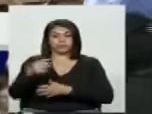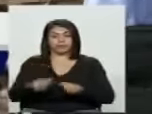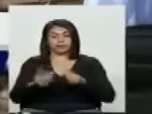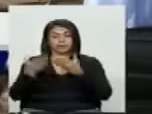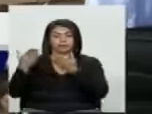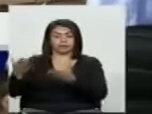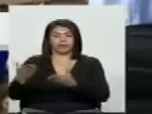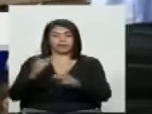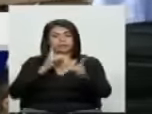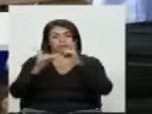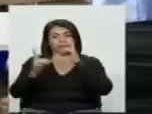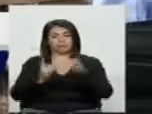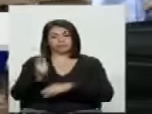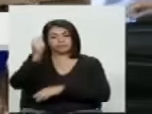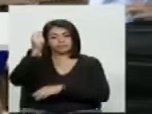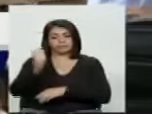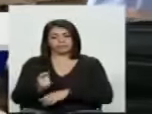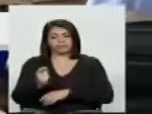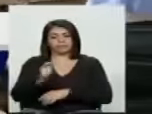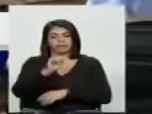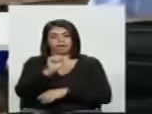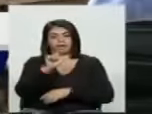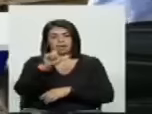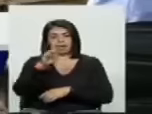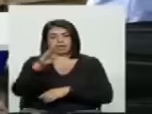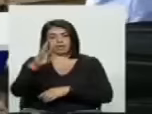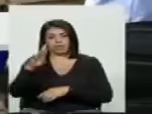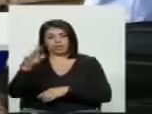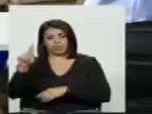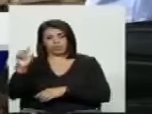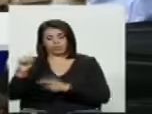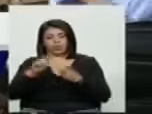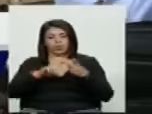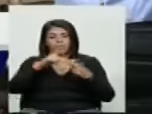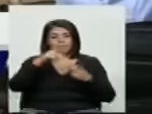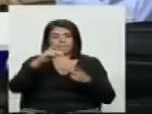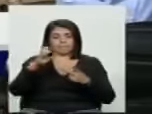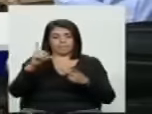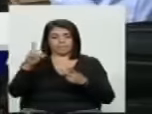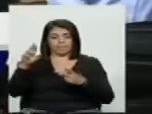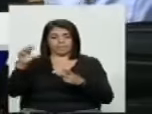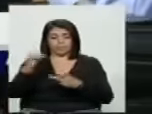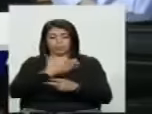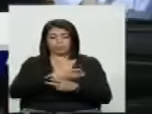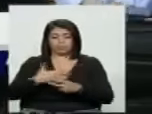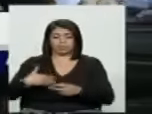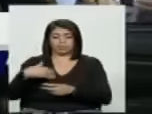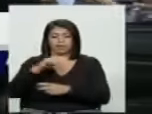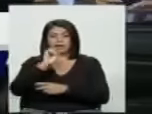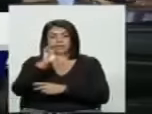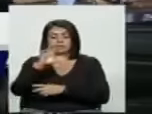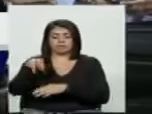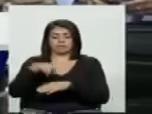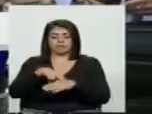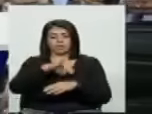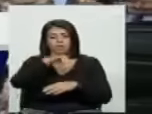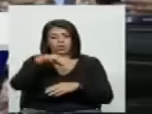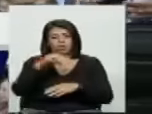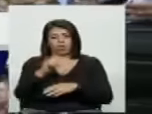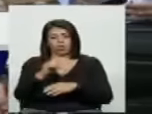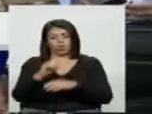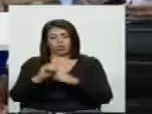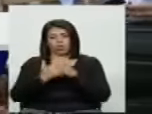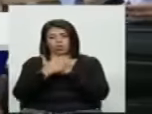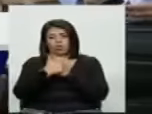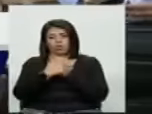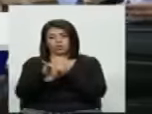aportaron al debate los diputados Alberto Alvarado, Pedro Infante y el presidente de la Asamblea Nacional, diputado Jorge Rodríguez.